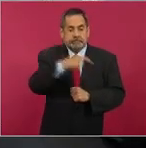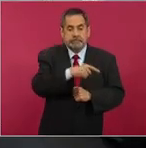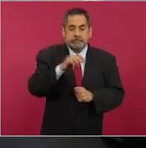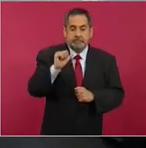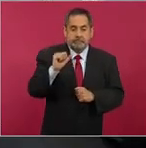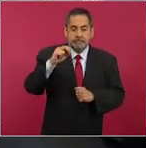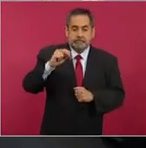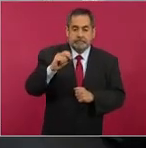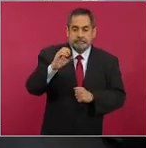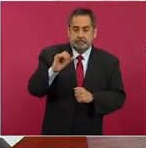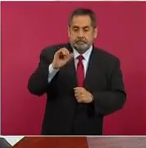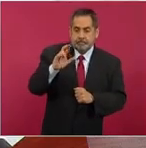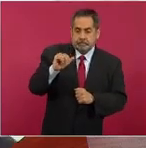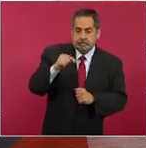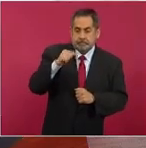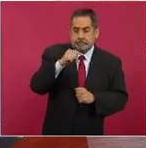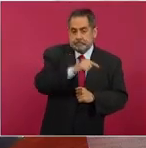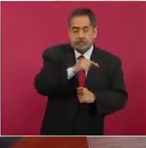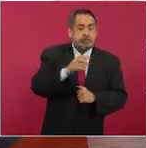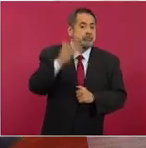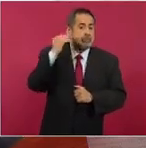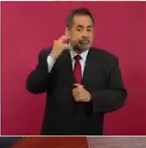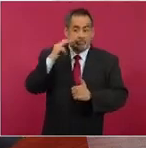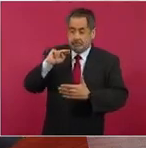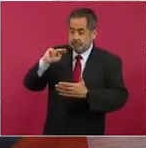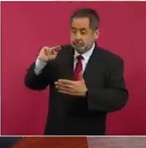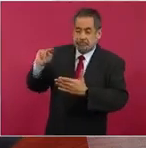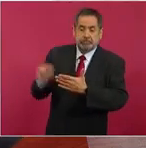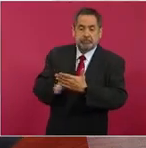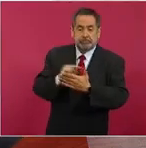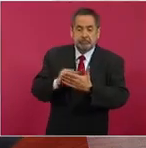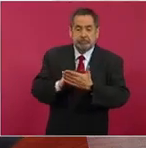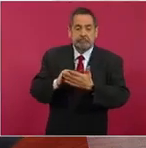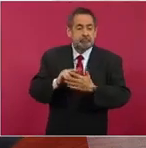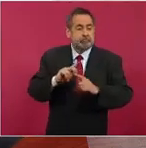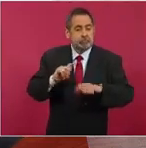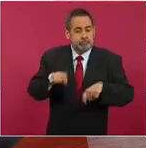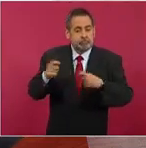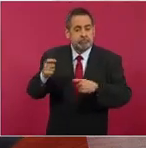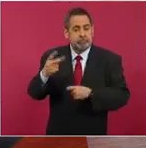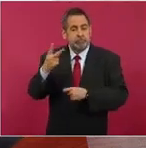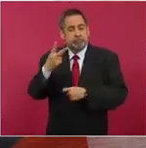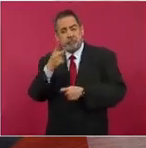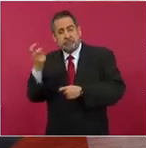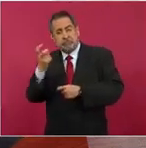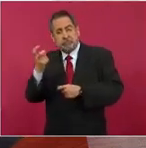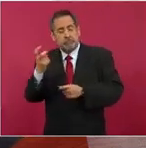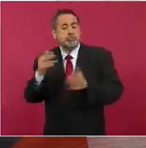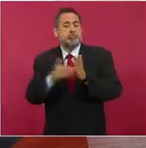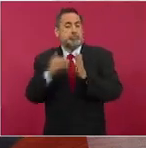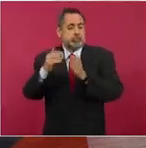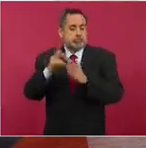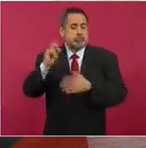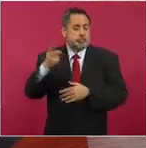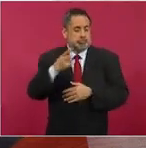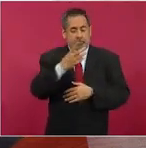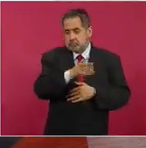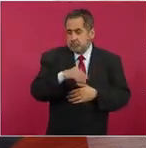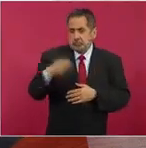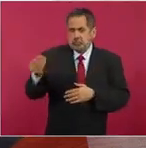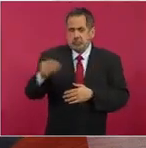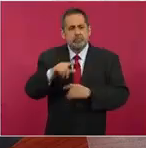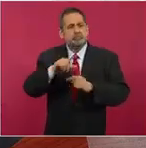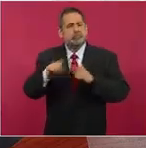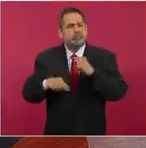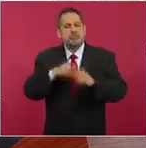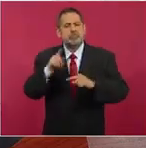Ancira ya había firmado de que iba a devolver 200 millones de dólares, de